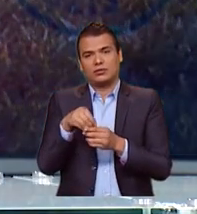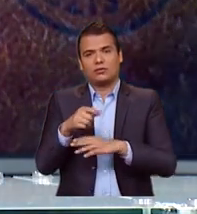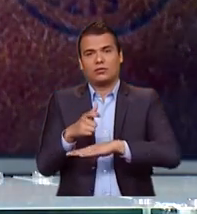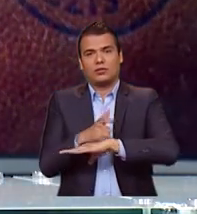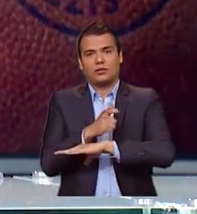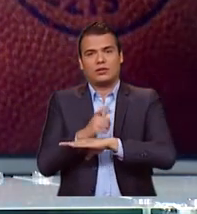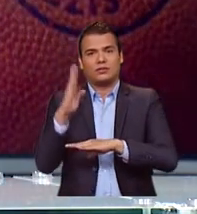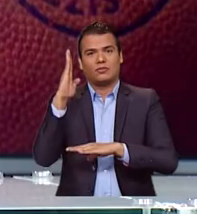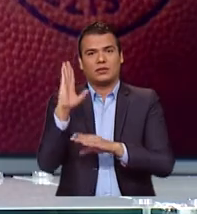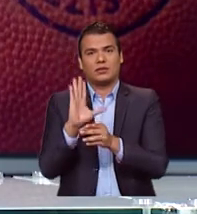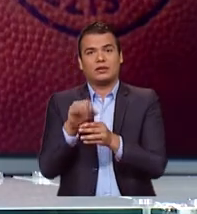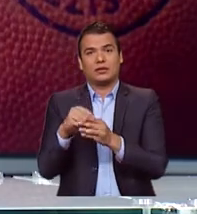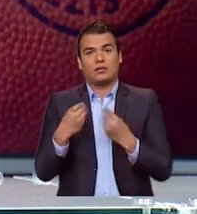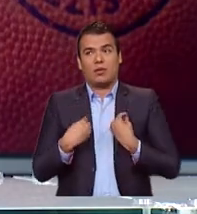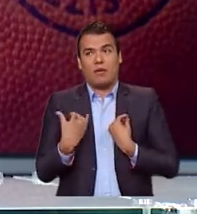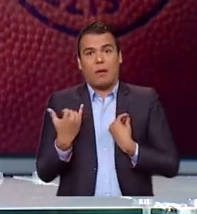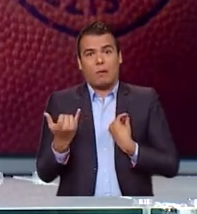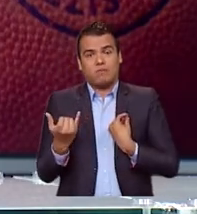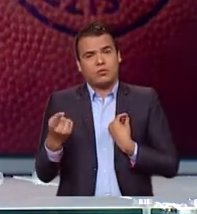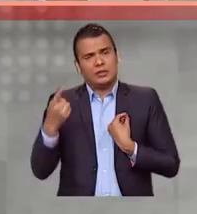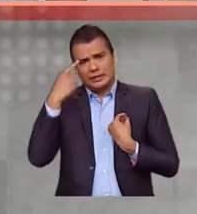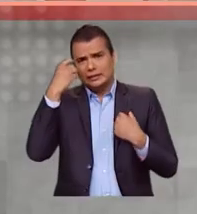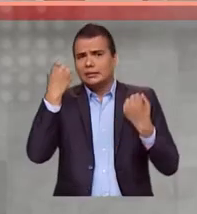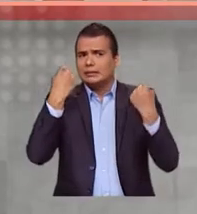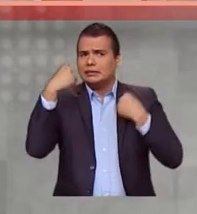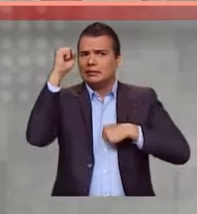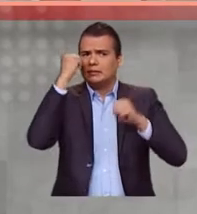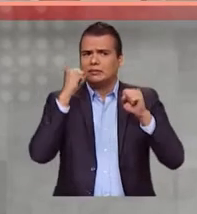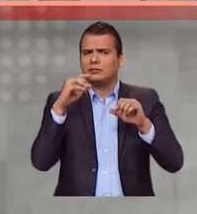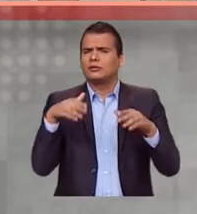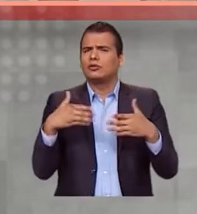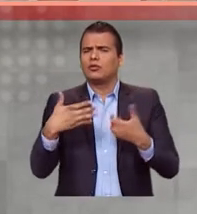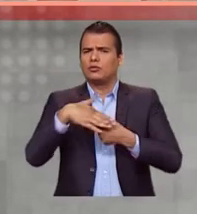territorio brasileño? Buenas noches, Rubén.